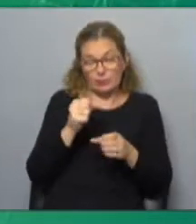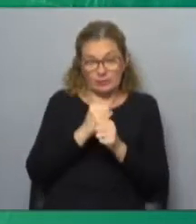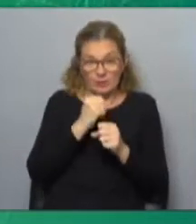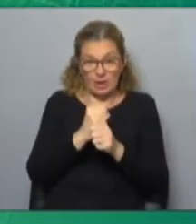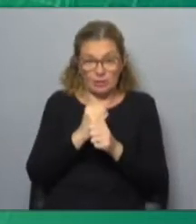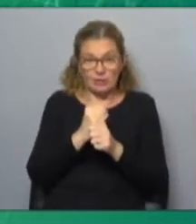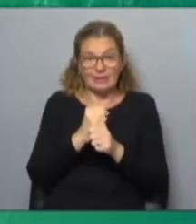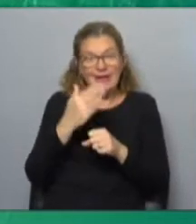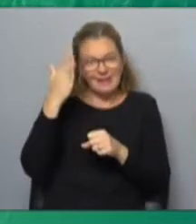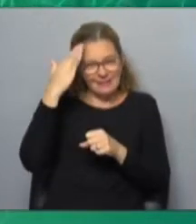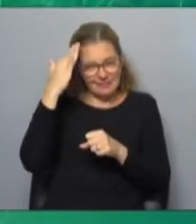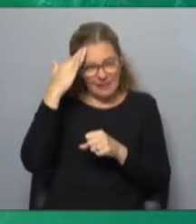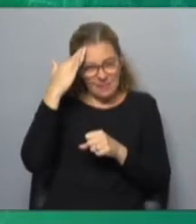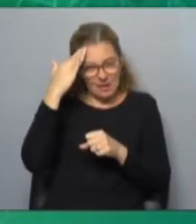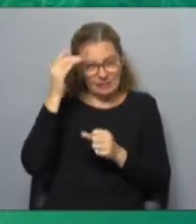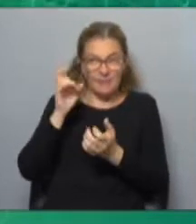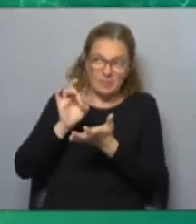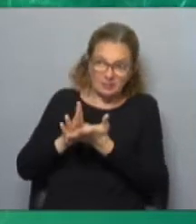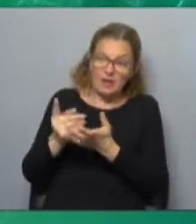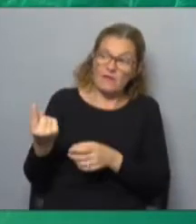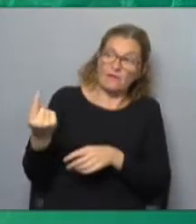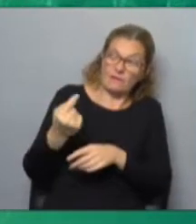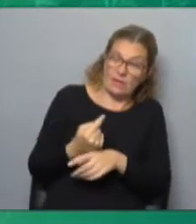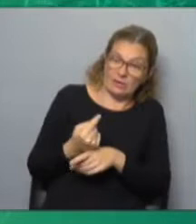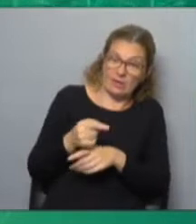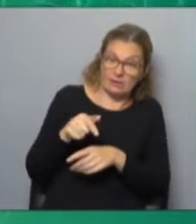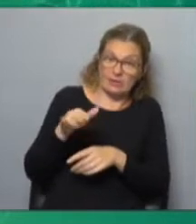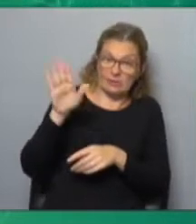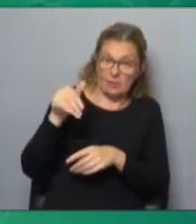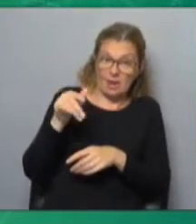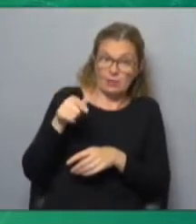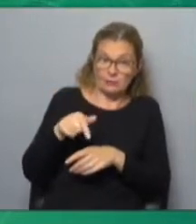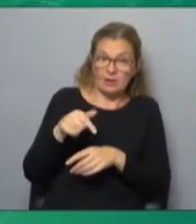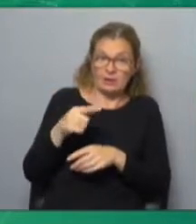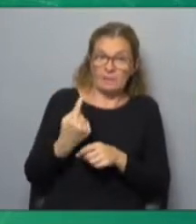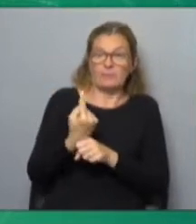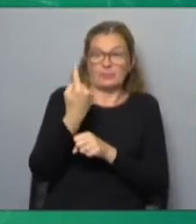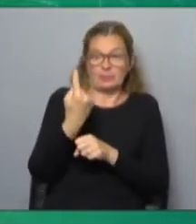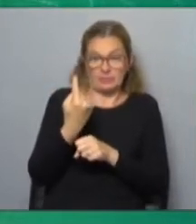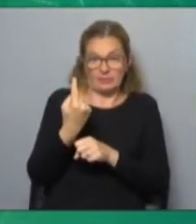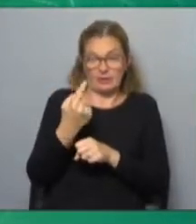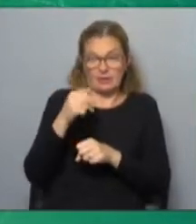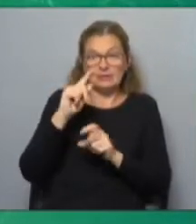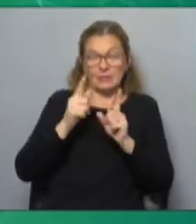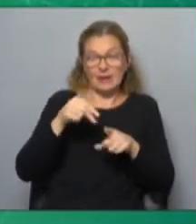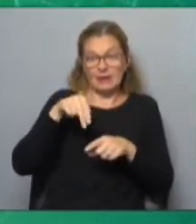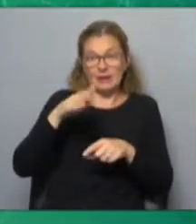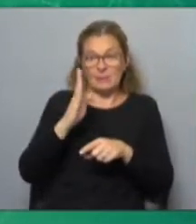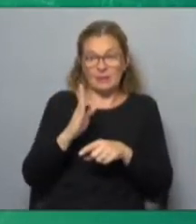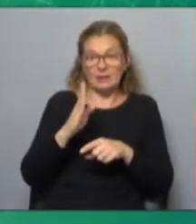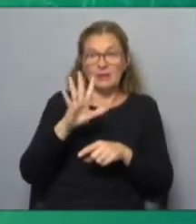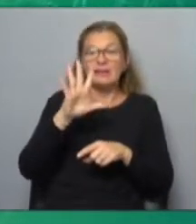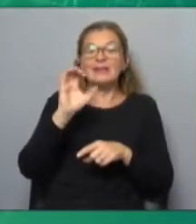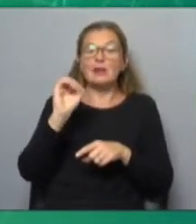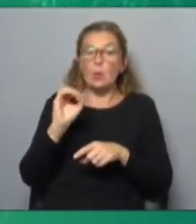Montecón que hayan sido despedidos y se presenten a este llamado, van a tener prioridad. Y también la ANP, que va a hacer un llamado de